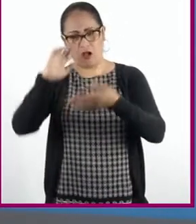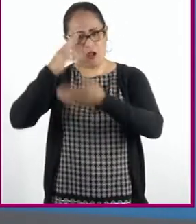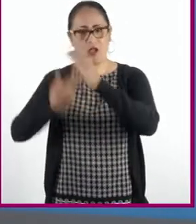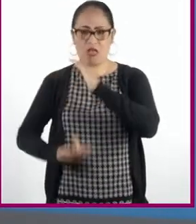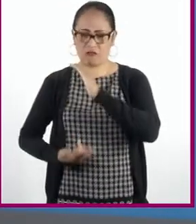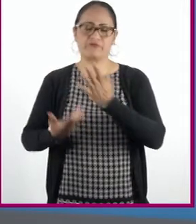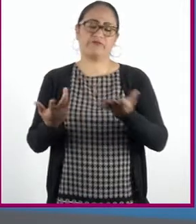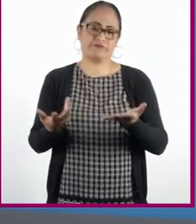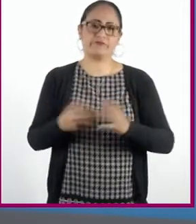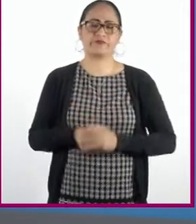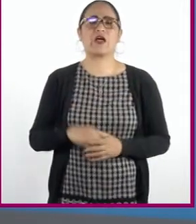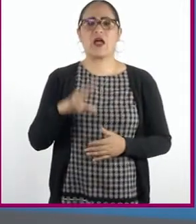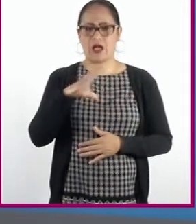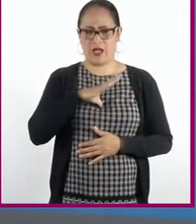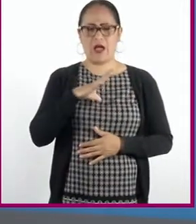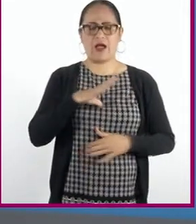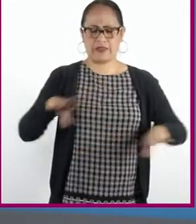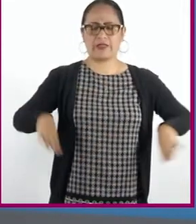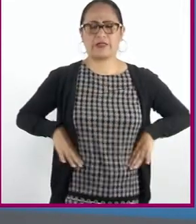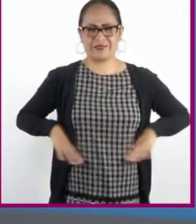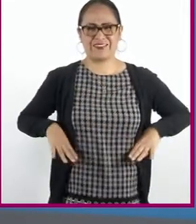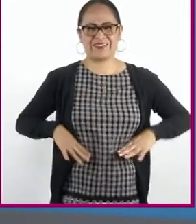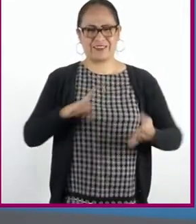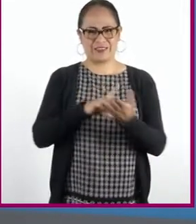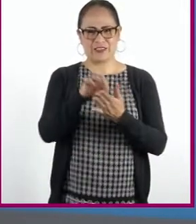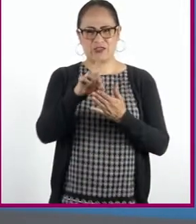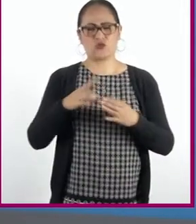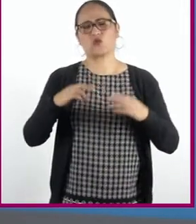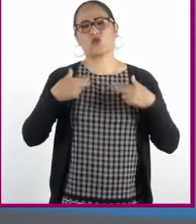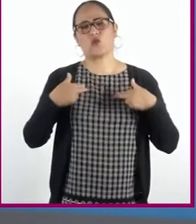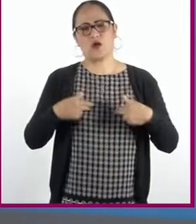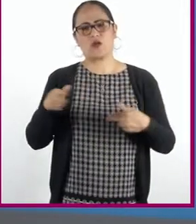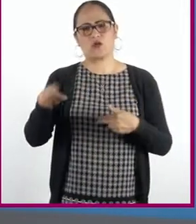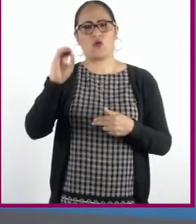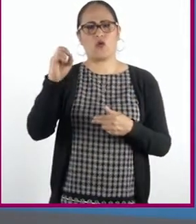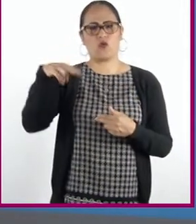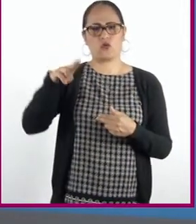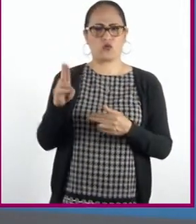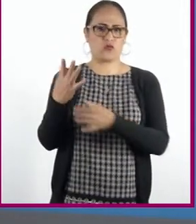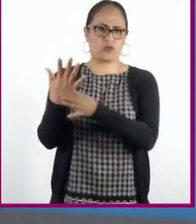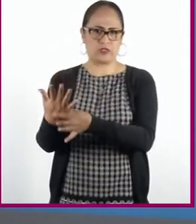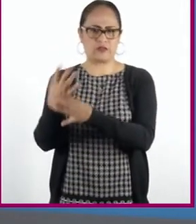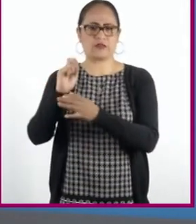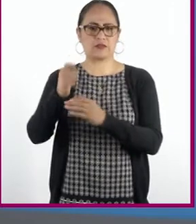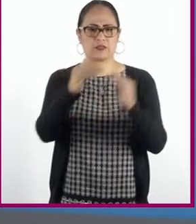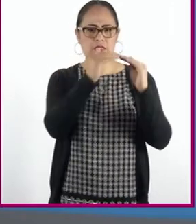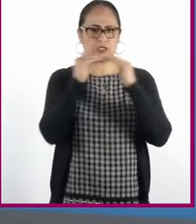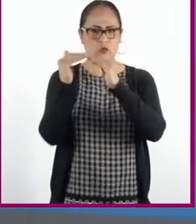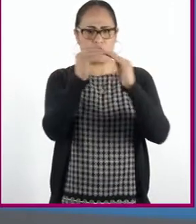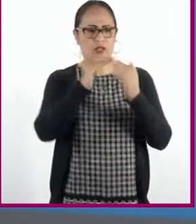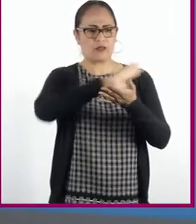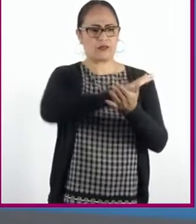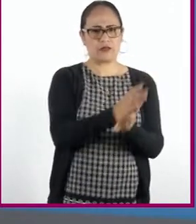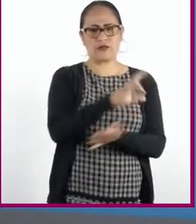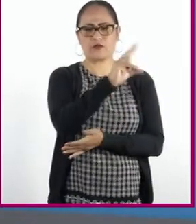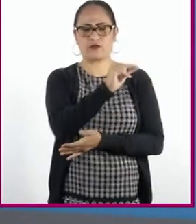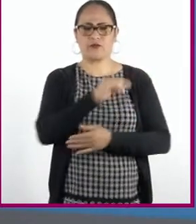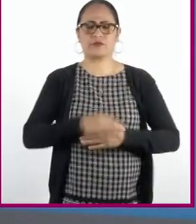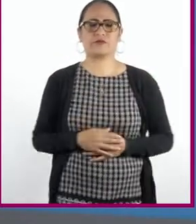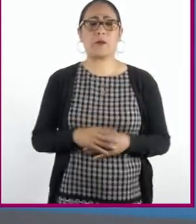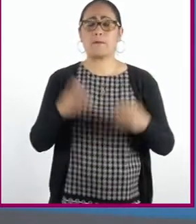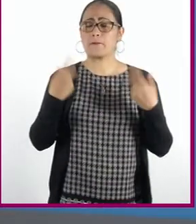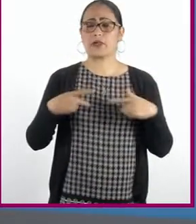existen otras características de los derechos humanos que marca la ONU, tales como igualdad y no discriminación. Todas